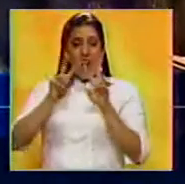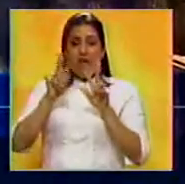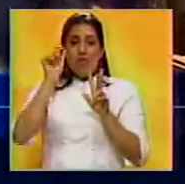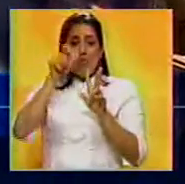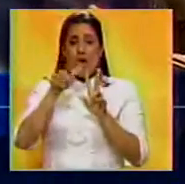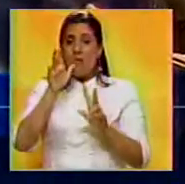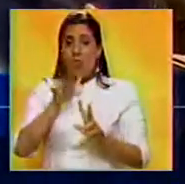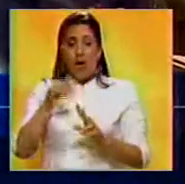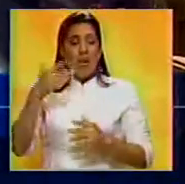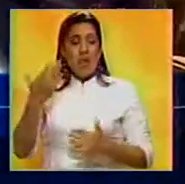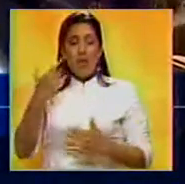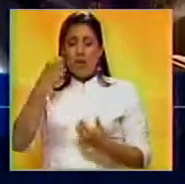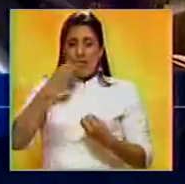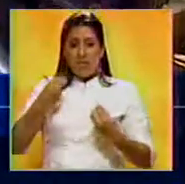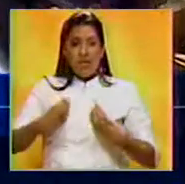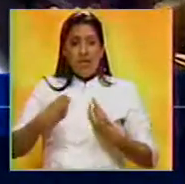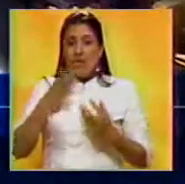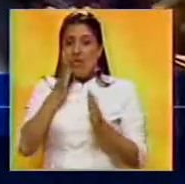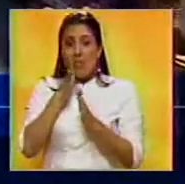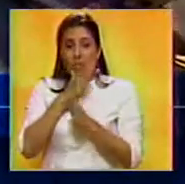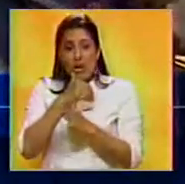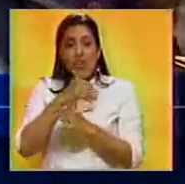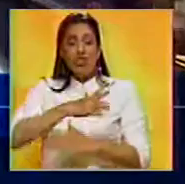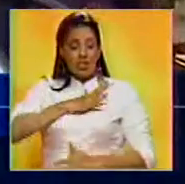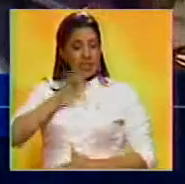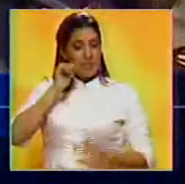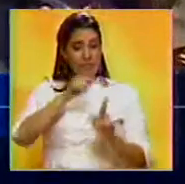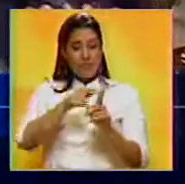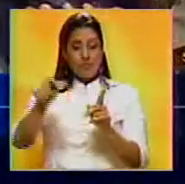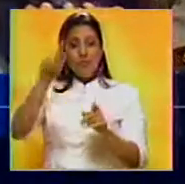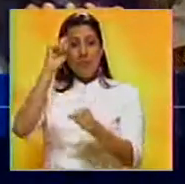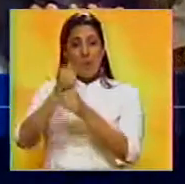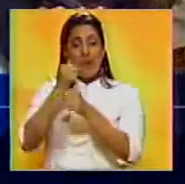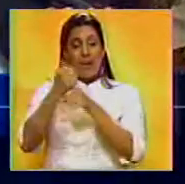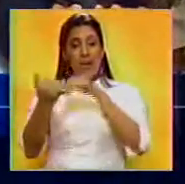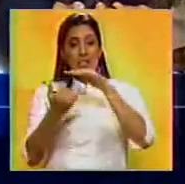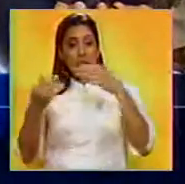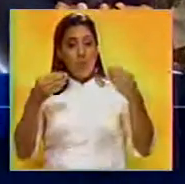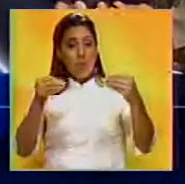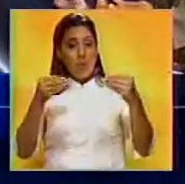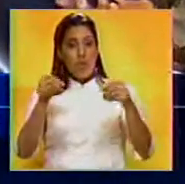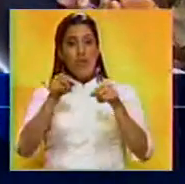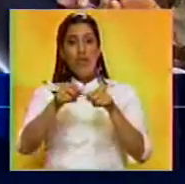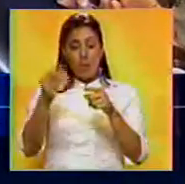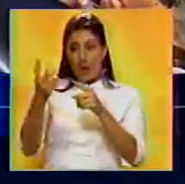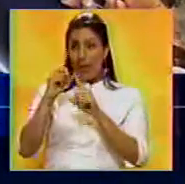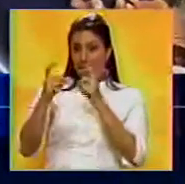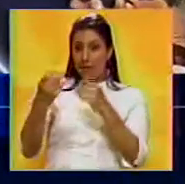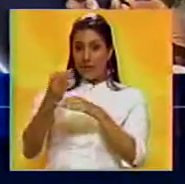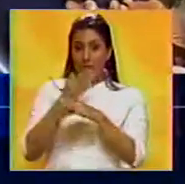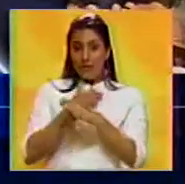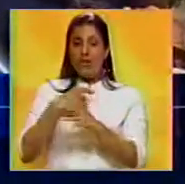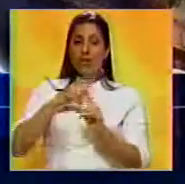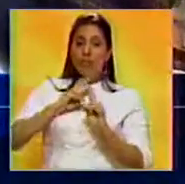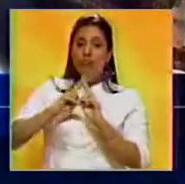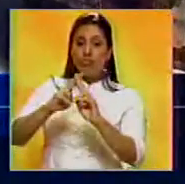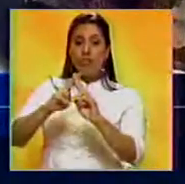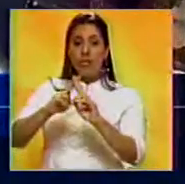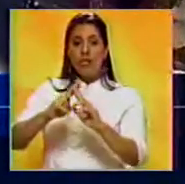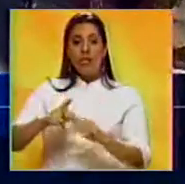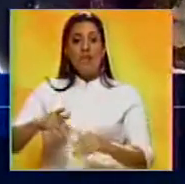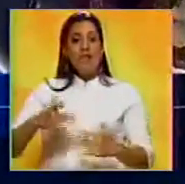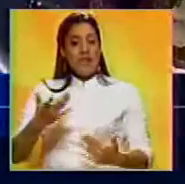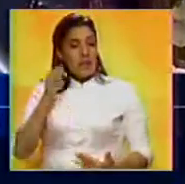tal, porque a las mujeres no se nos da calidad de vida, porque tenemos mujeres que desempeñan cargos en instituciones públicas, tal como tú me lo preguntas, te doy la respuesta